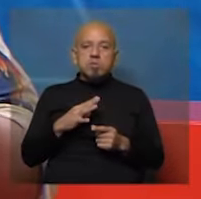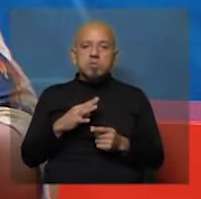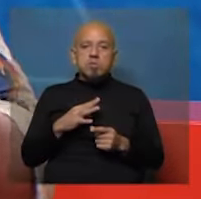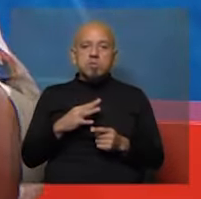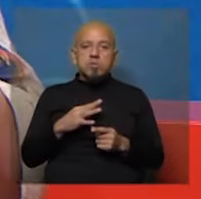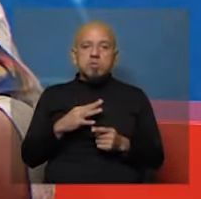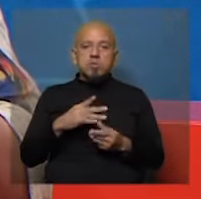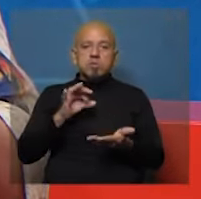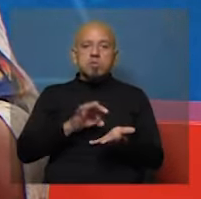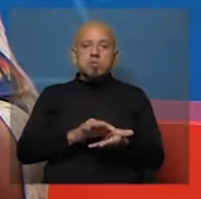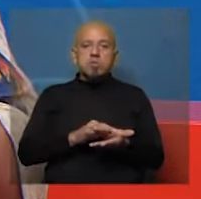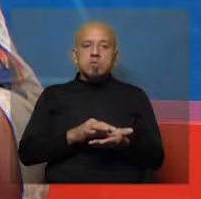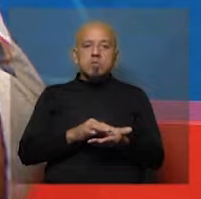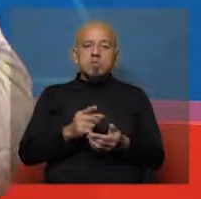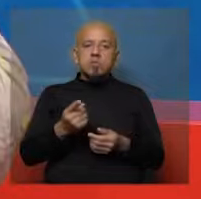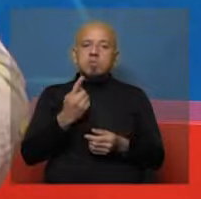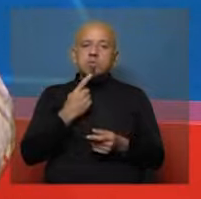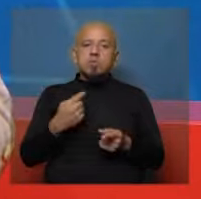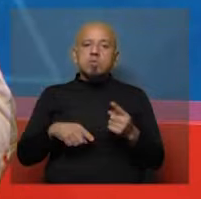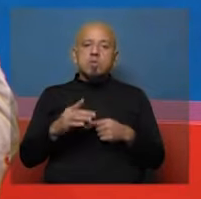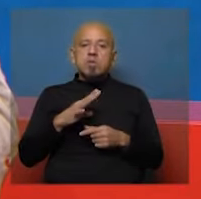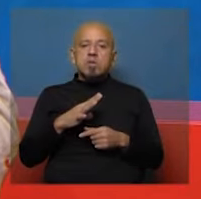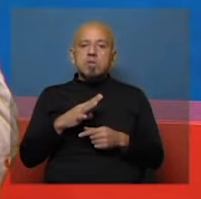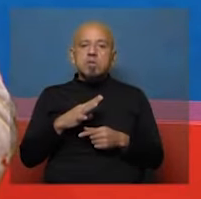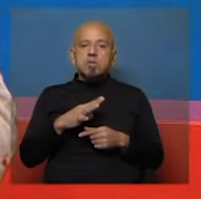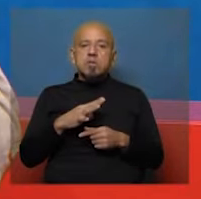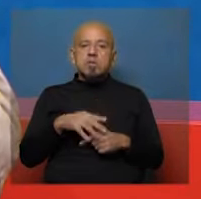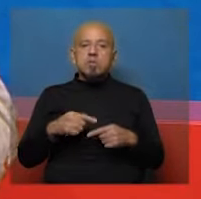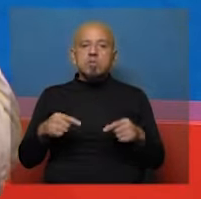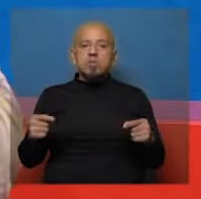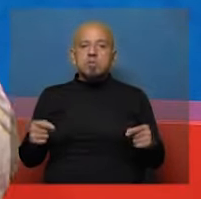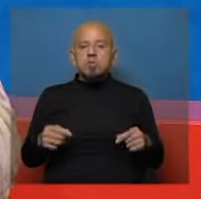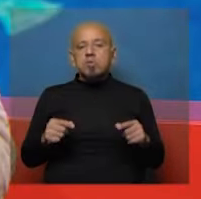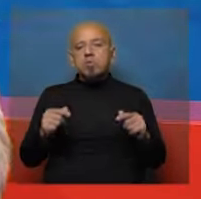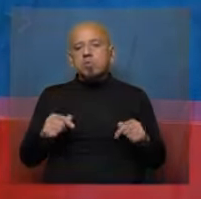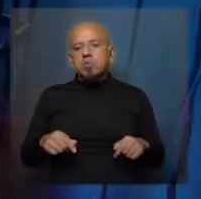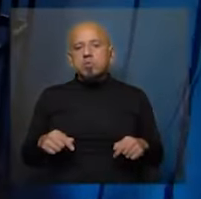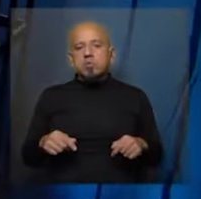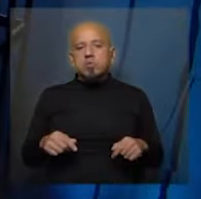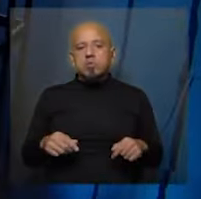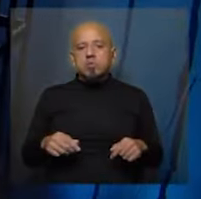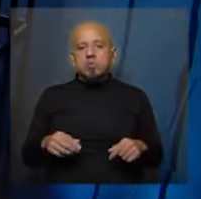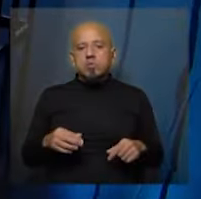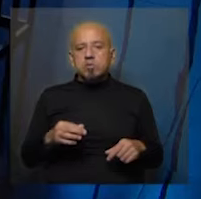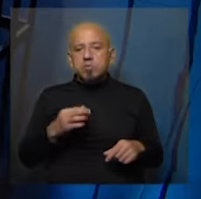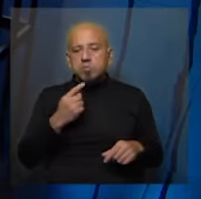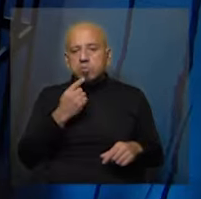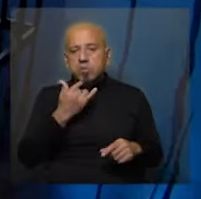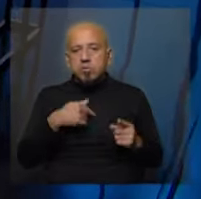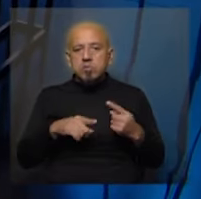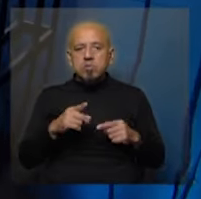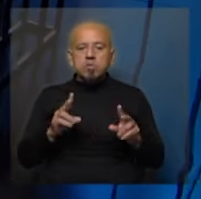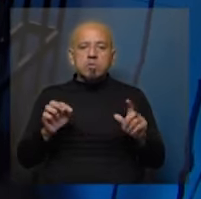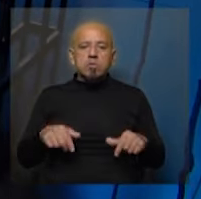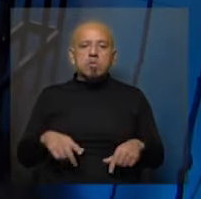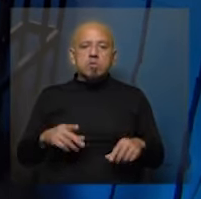político da a este problema pero hay cosas hasta muy menores Hoy estamos participé en un seminario que era sobre violencia